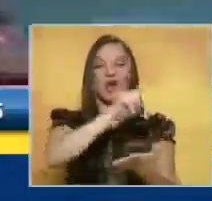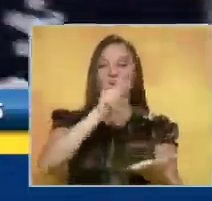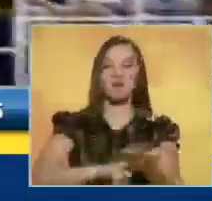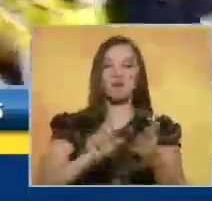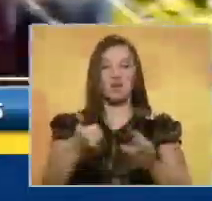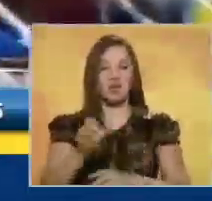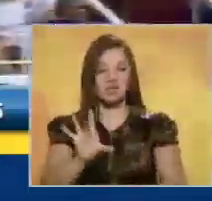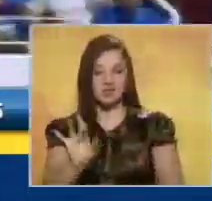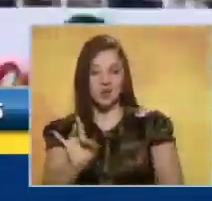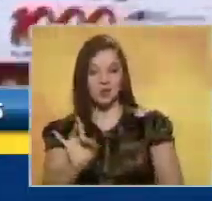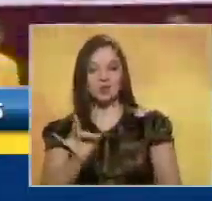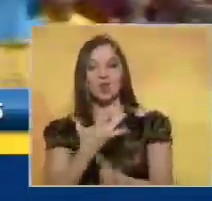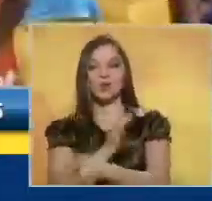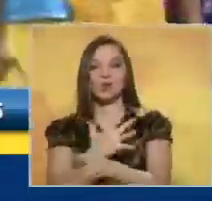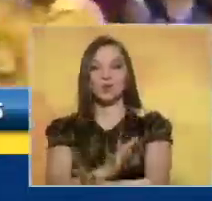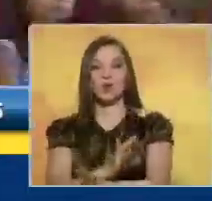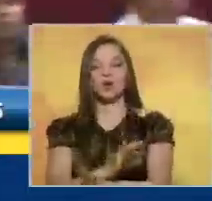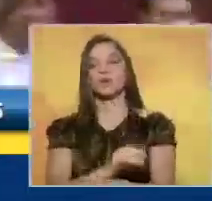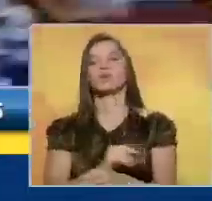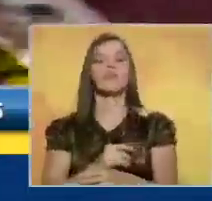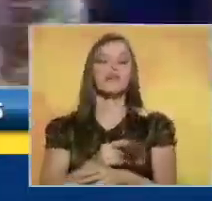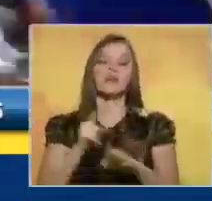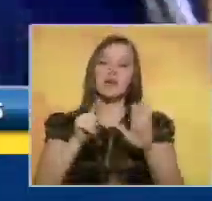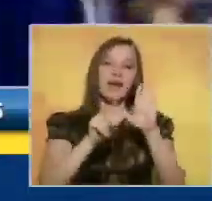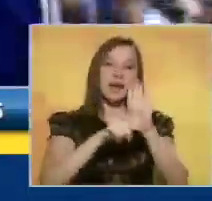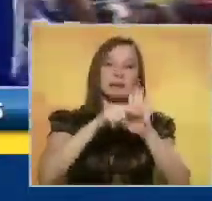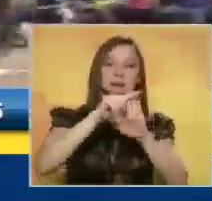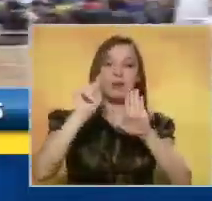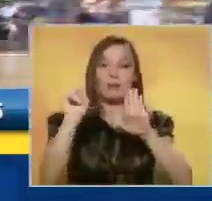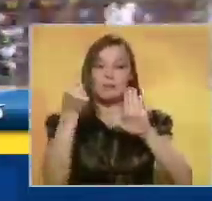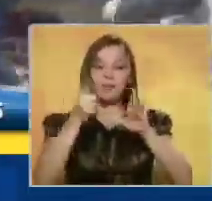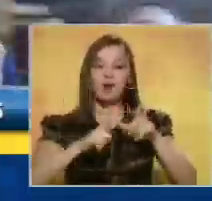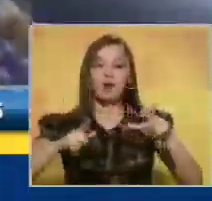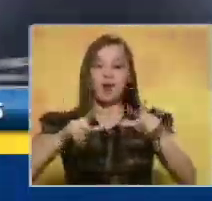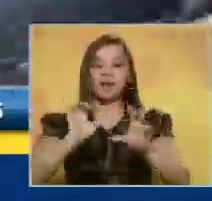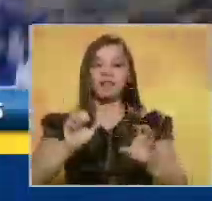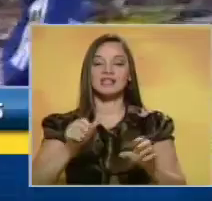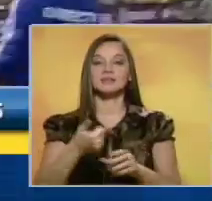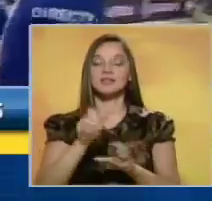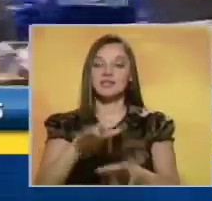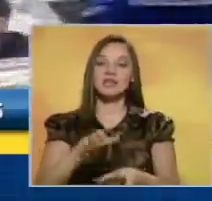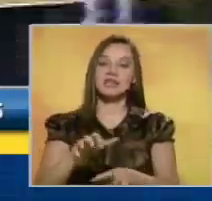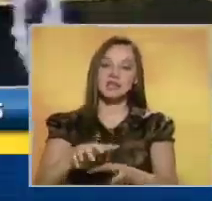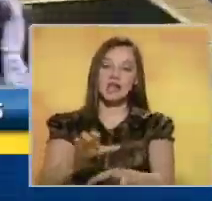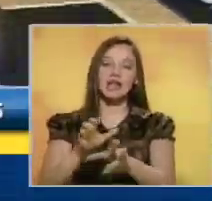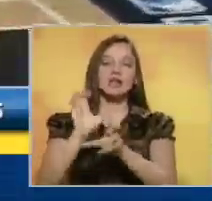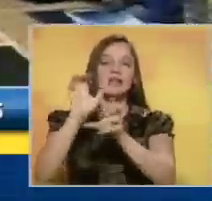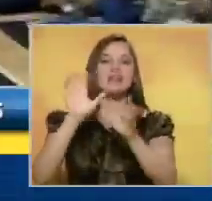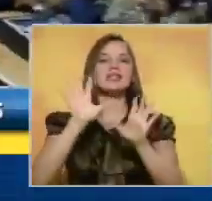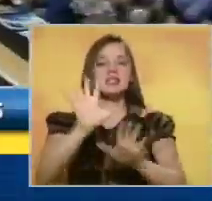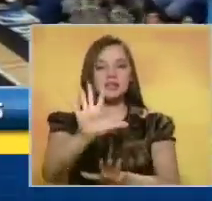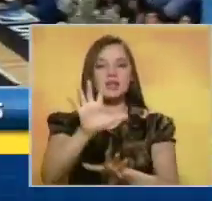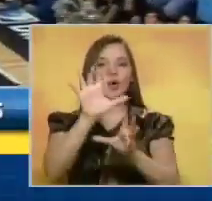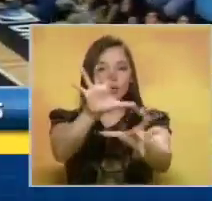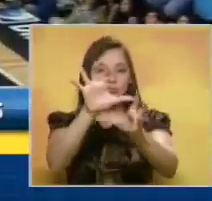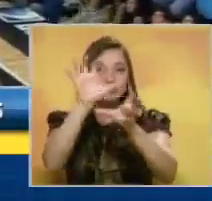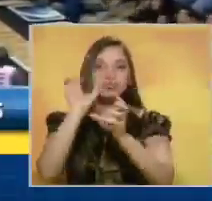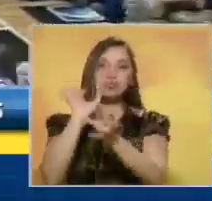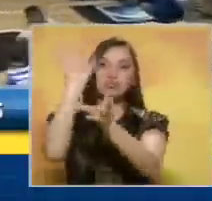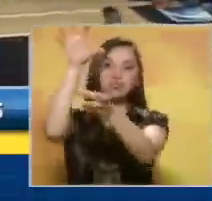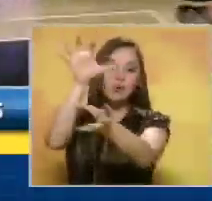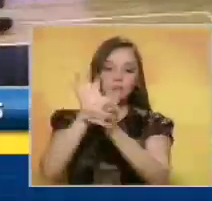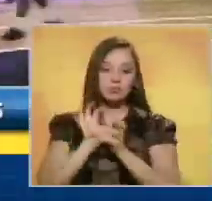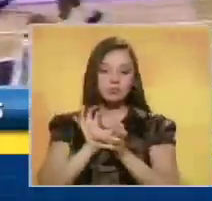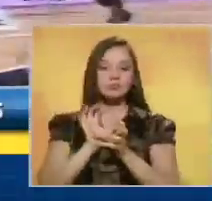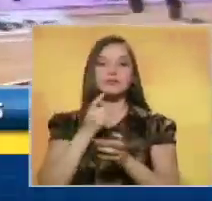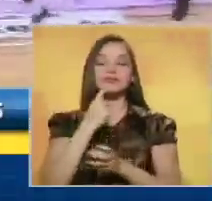lugar. Marcus Melvis fue el jugador más destacado por Marinos con 16 puntos, 7 rebotes y 5 asistencias. Mientras que por el Expreso